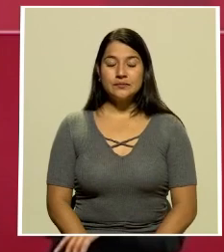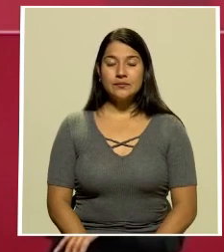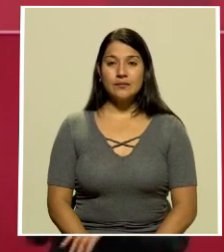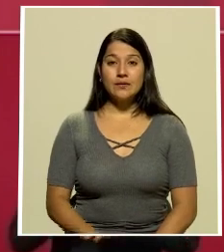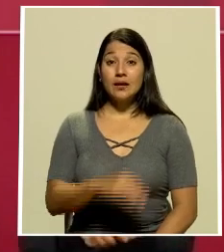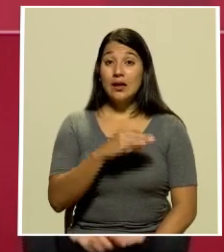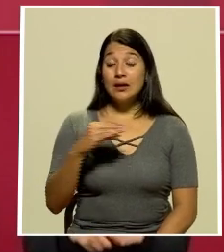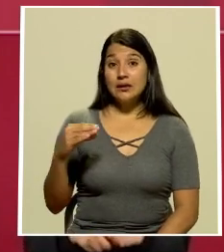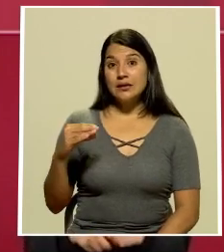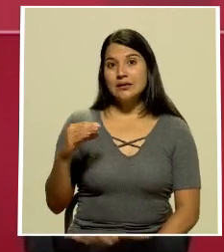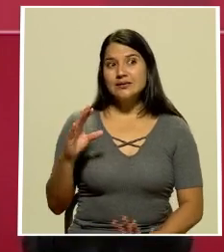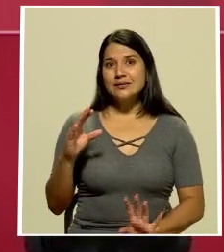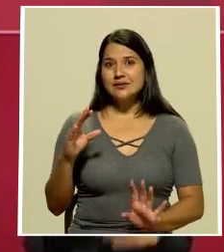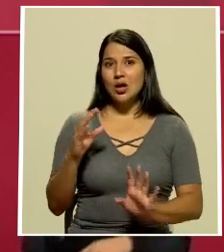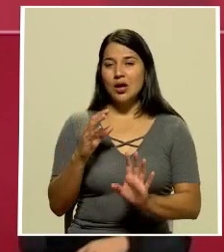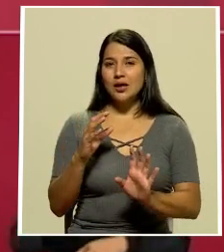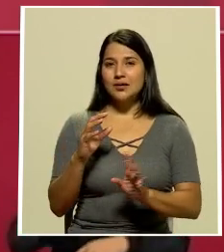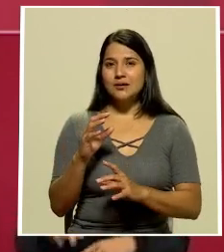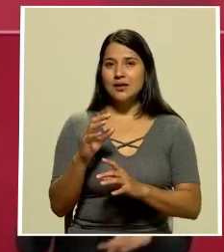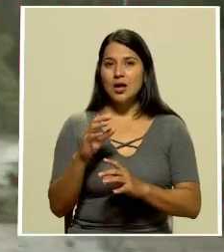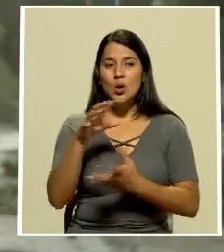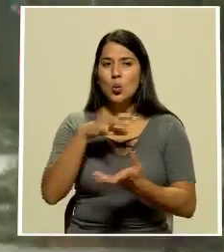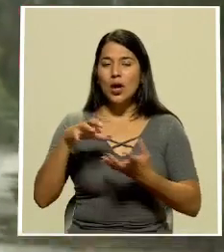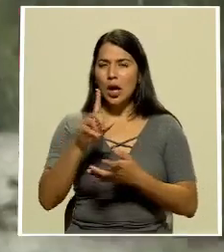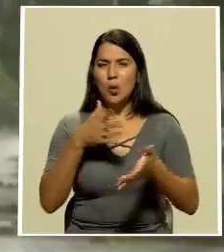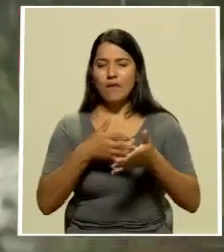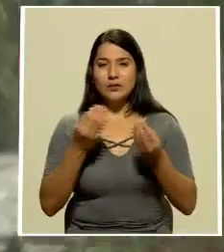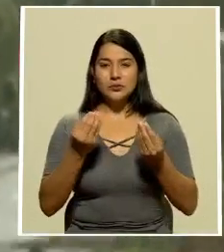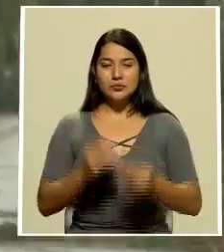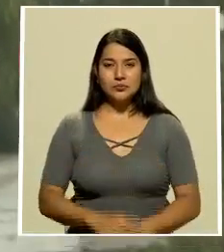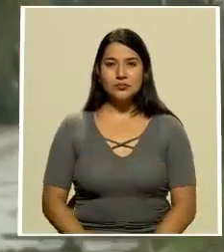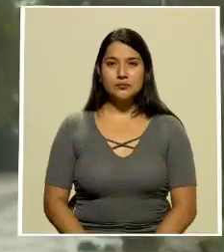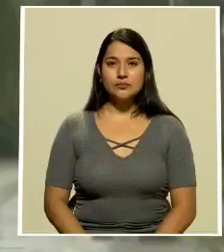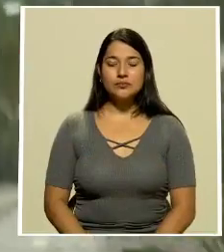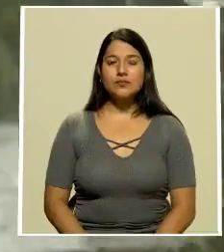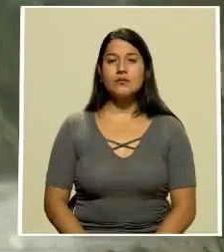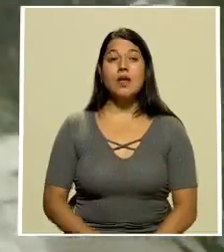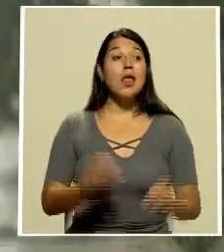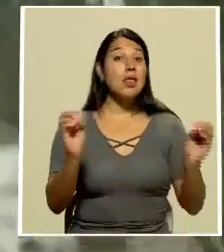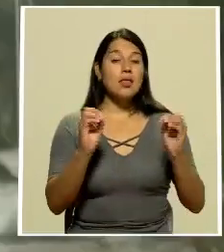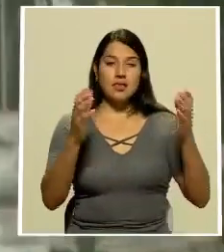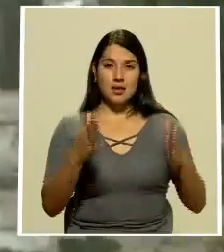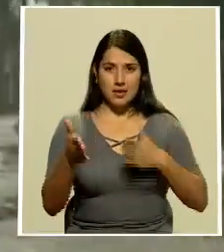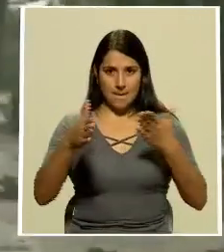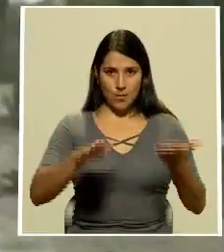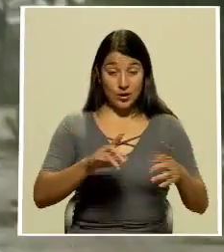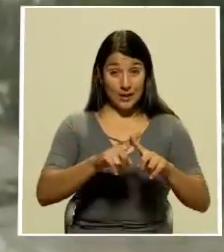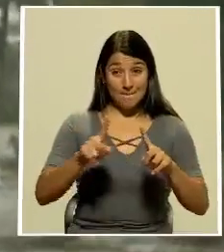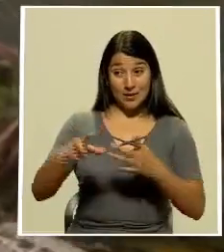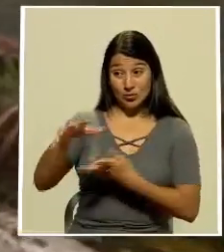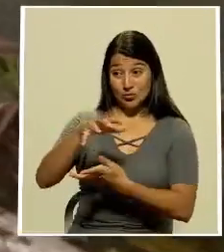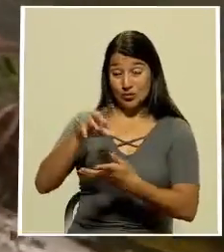Nos tuvo consideración el huracán. Aunque no dejó fallecidos, Delta supuso un nuevo golpe